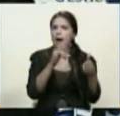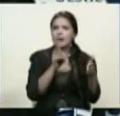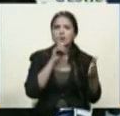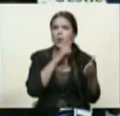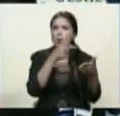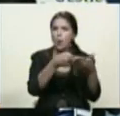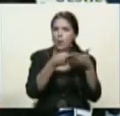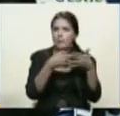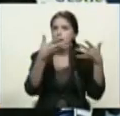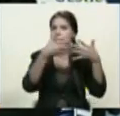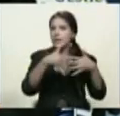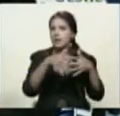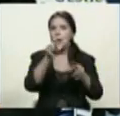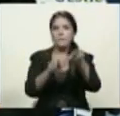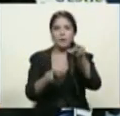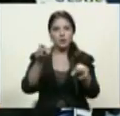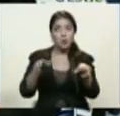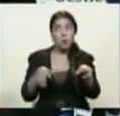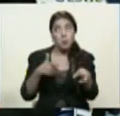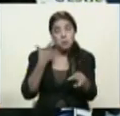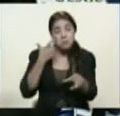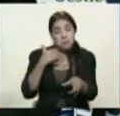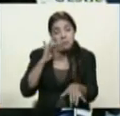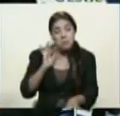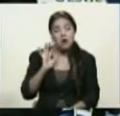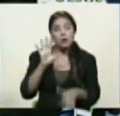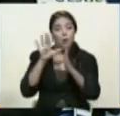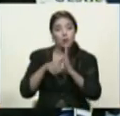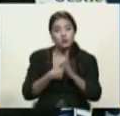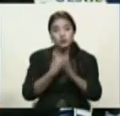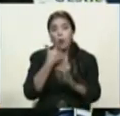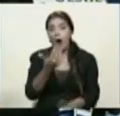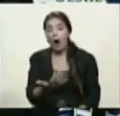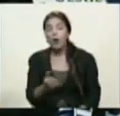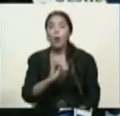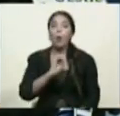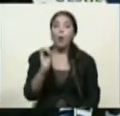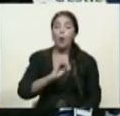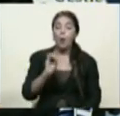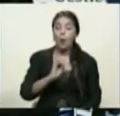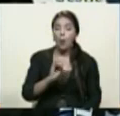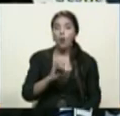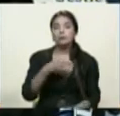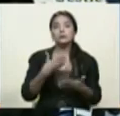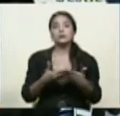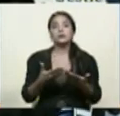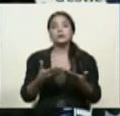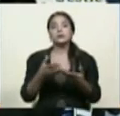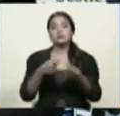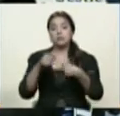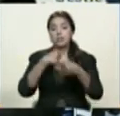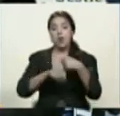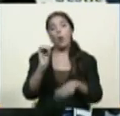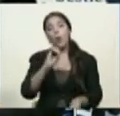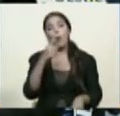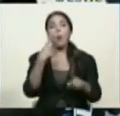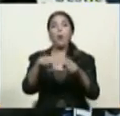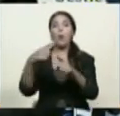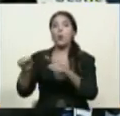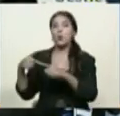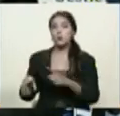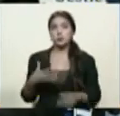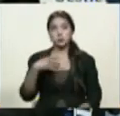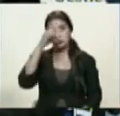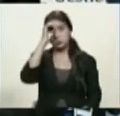empresarios ciudadanos que pudieran haber incurrido en delito de corrupción la legitimación de capitales u otros relacionados